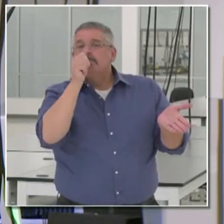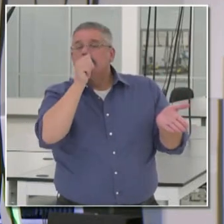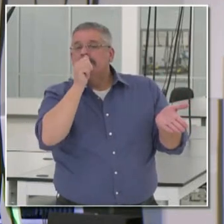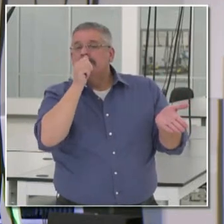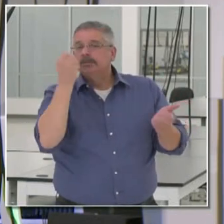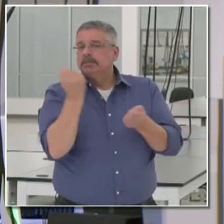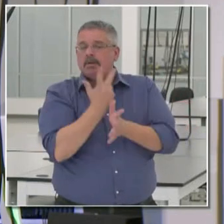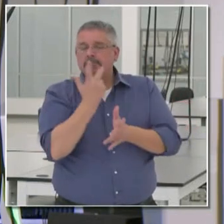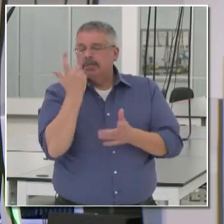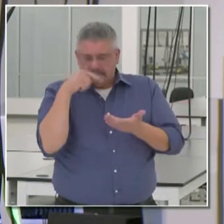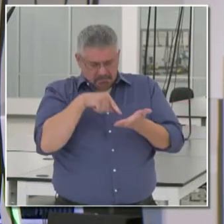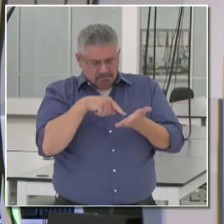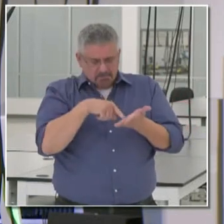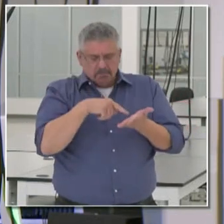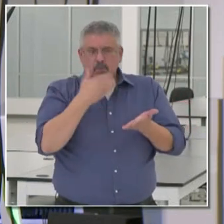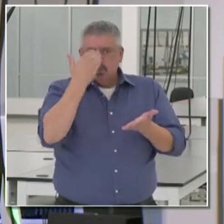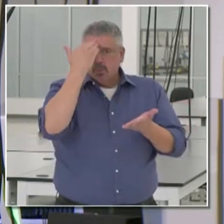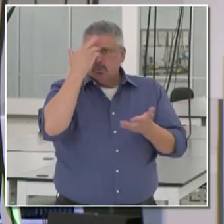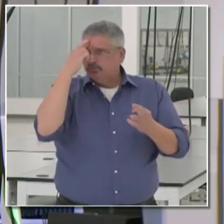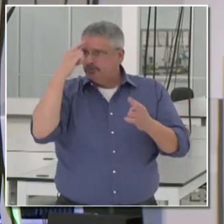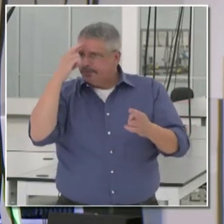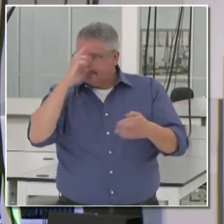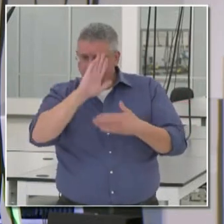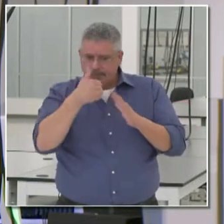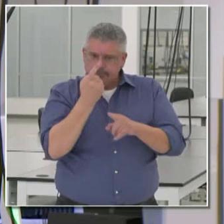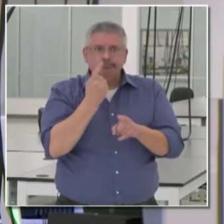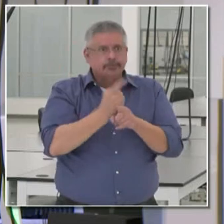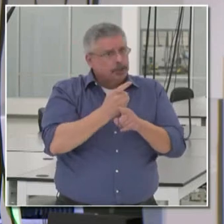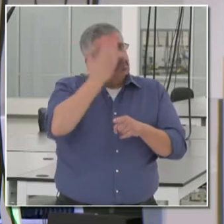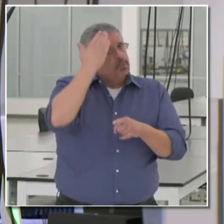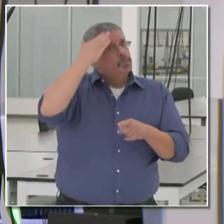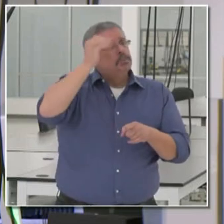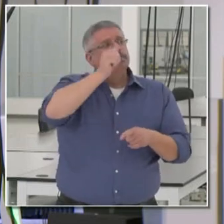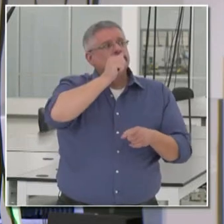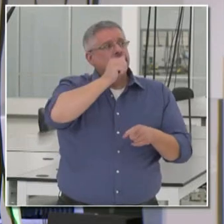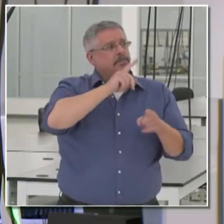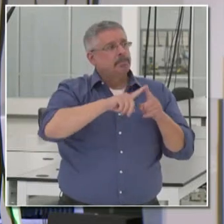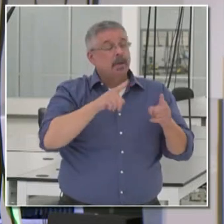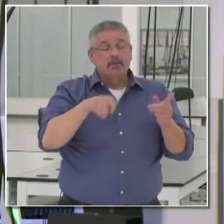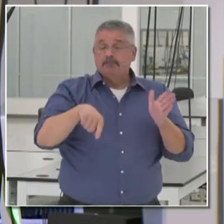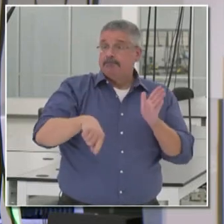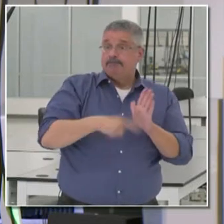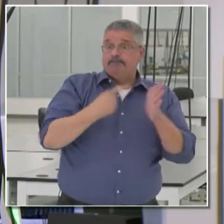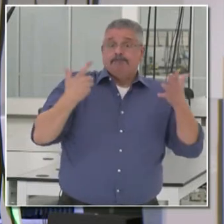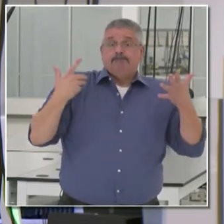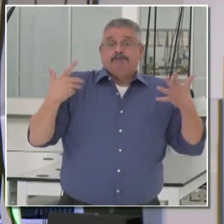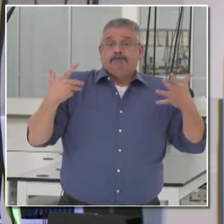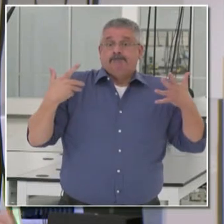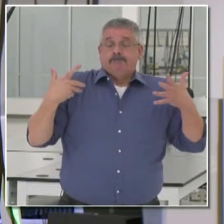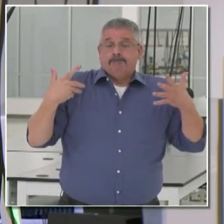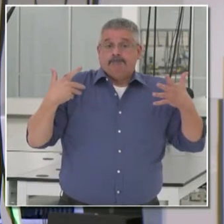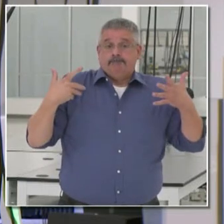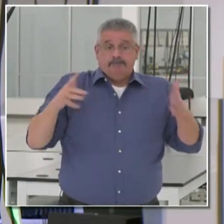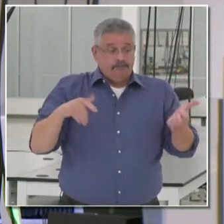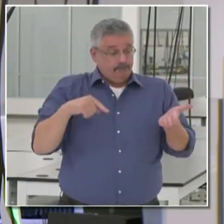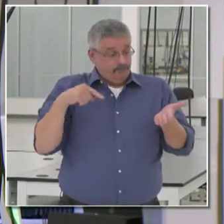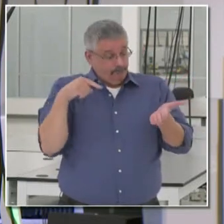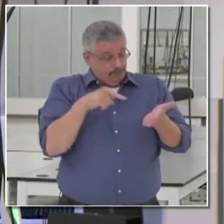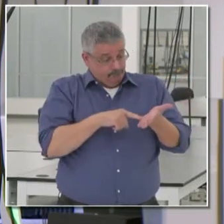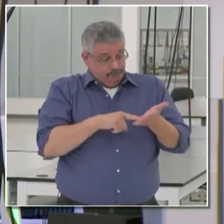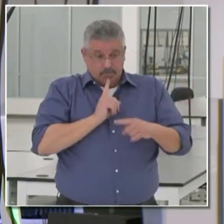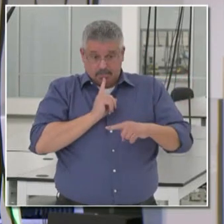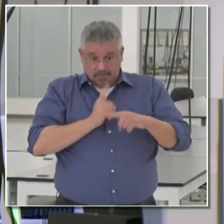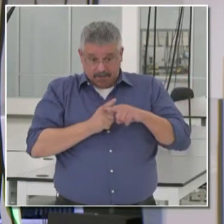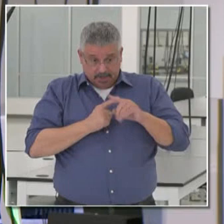privacidad y todas las protecciones respetando todos los protocolos de la privacidad médica y personal pero